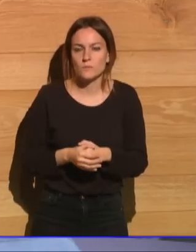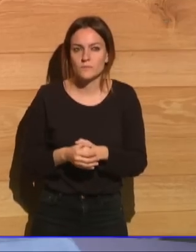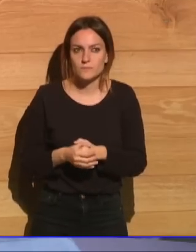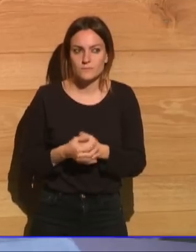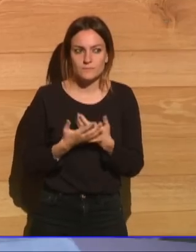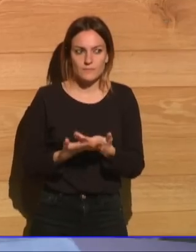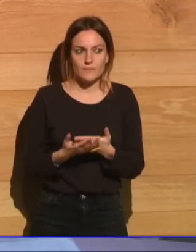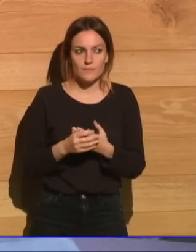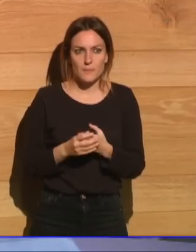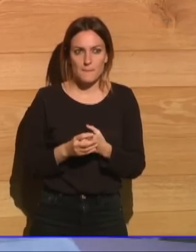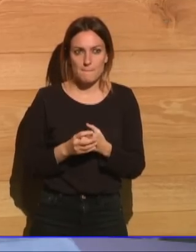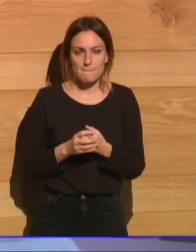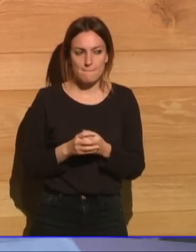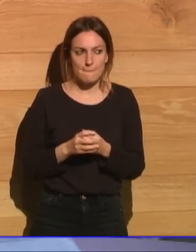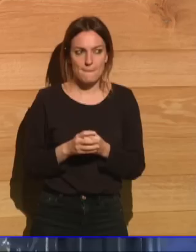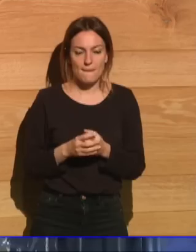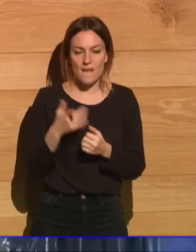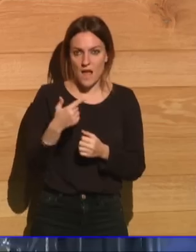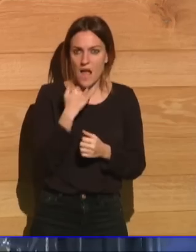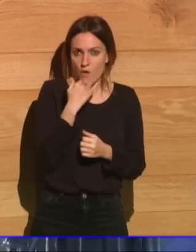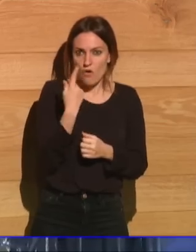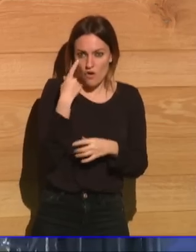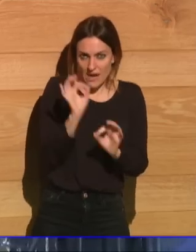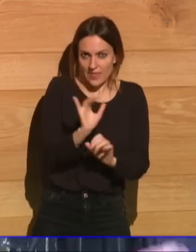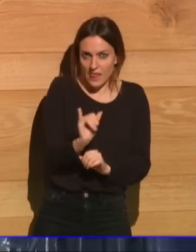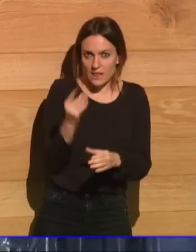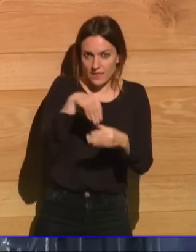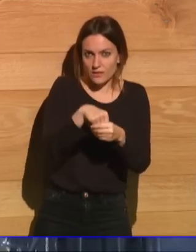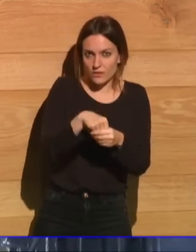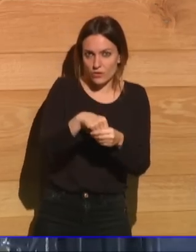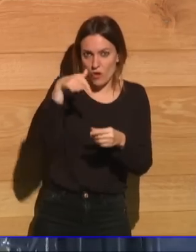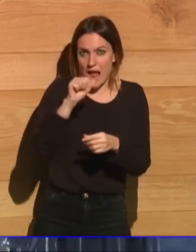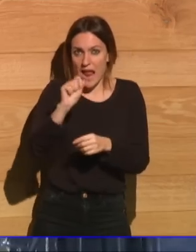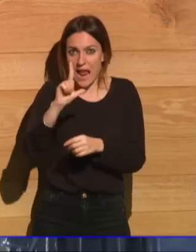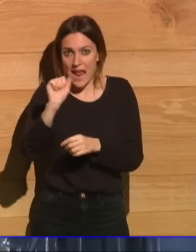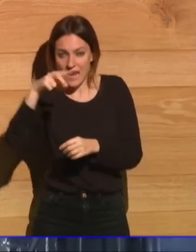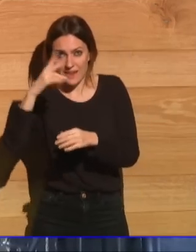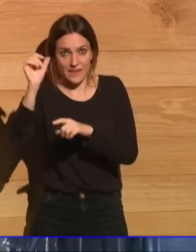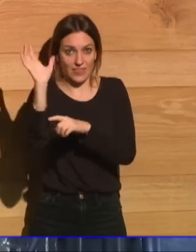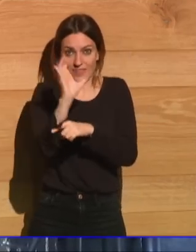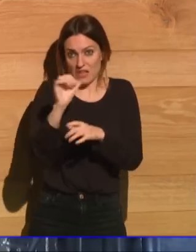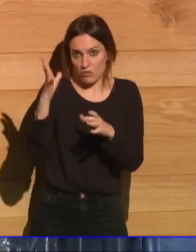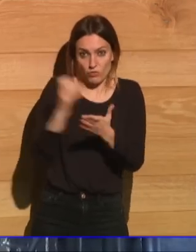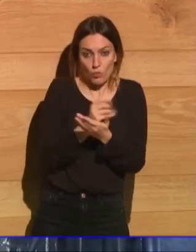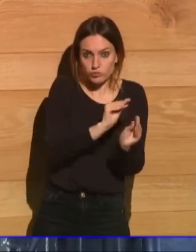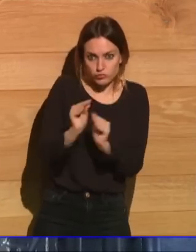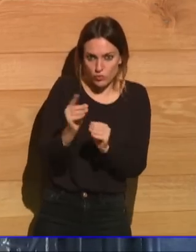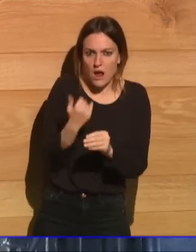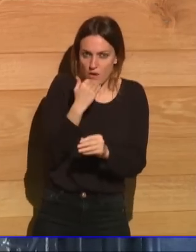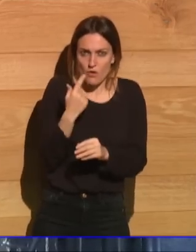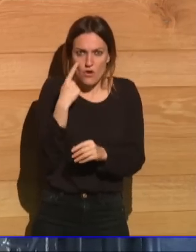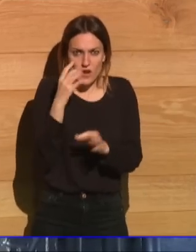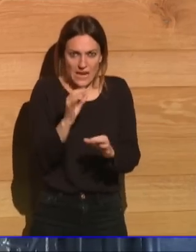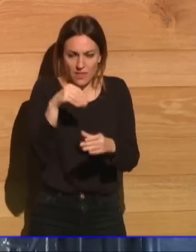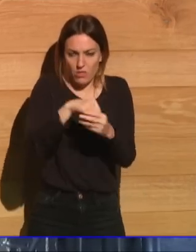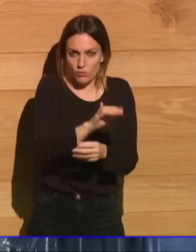Y sobre todo, hay, la escuela de la guardia. hay un sentido de realidad. De todo el cine de Alan Parker hay un sentido de realidad, con la excepción de Bugsy Malone, Nieto de Al Capone. Hay